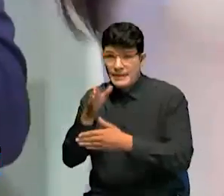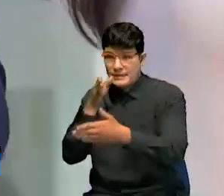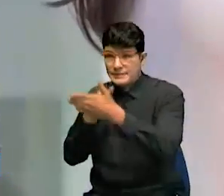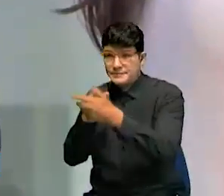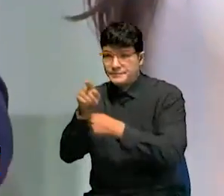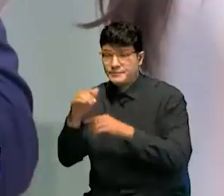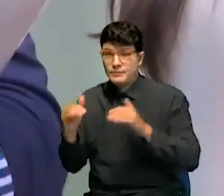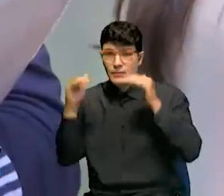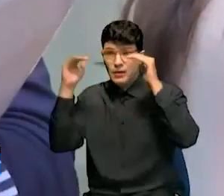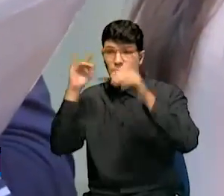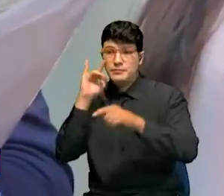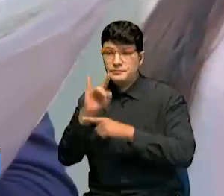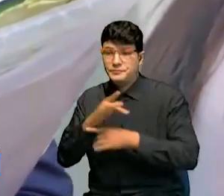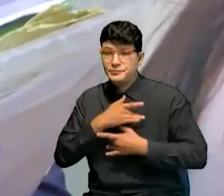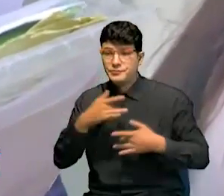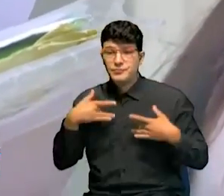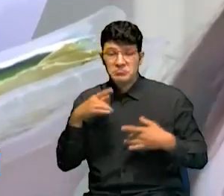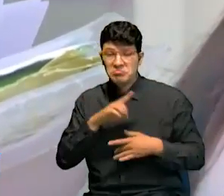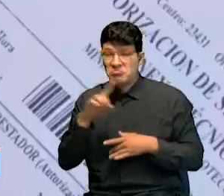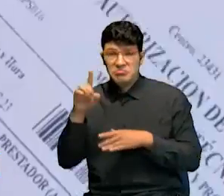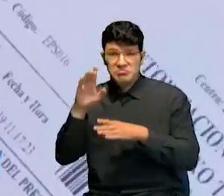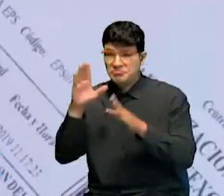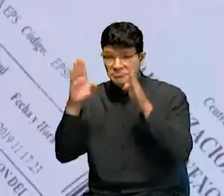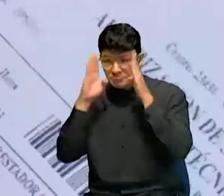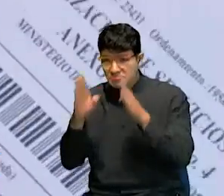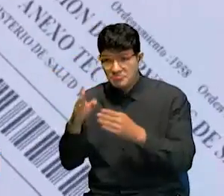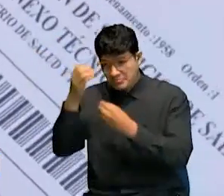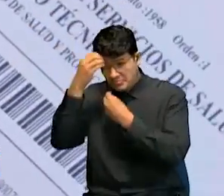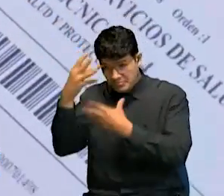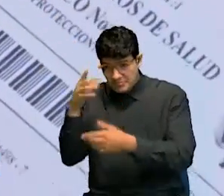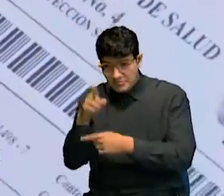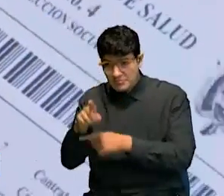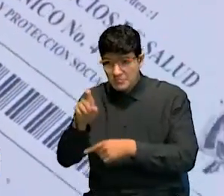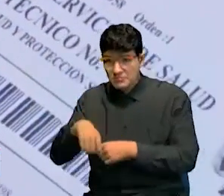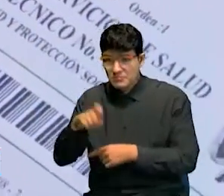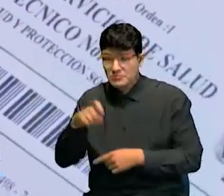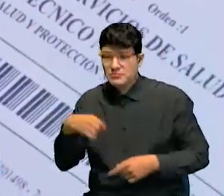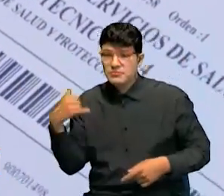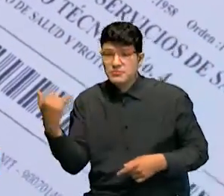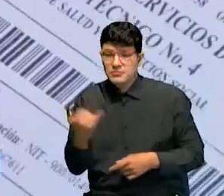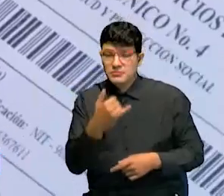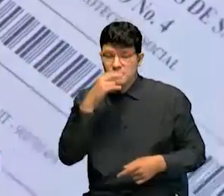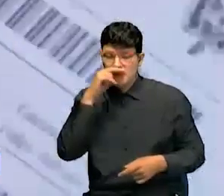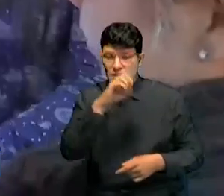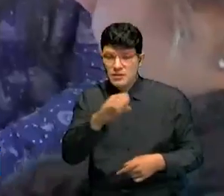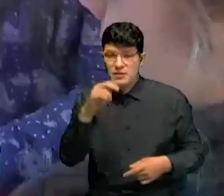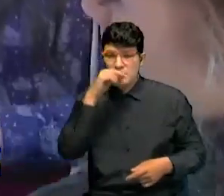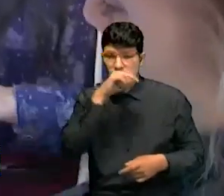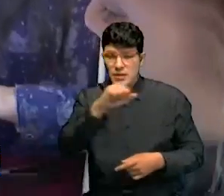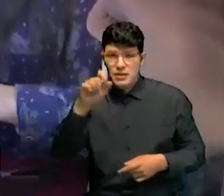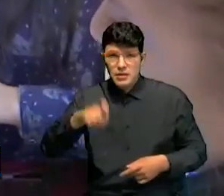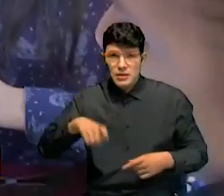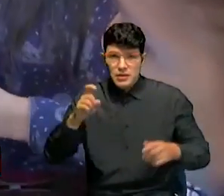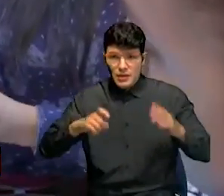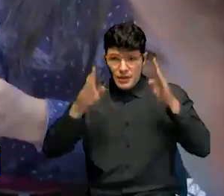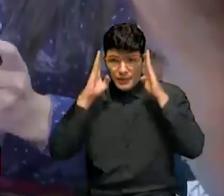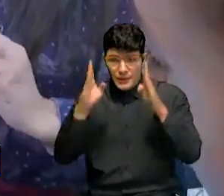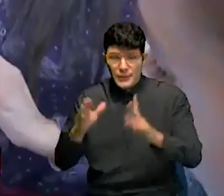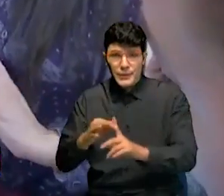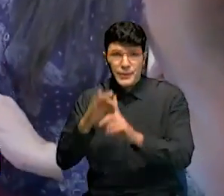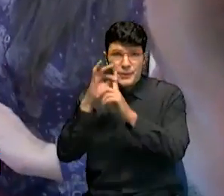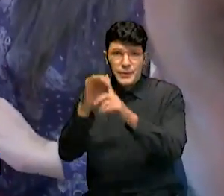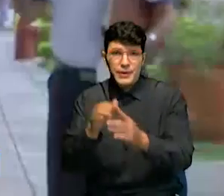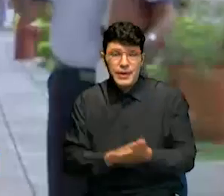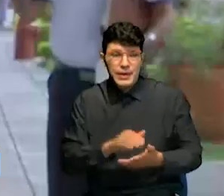directivos de cómo va de ps para que se compadezcan ante las necesidades latentes de sus niños que requieren atención prioritaria